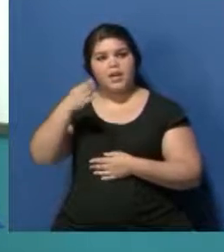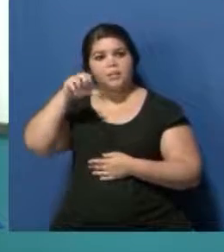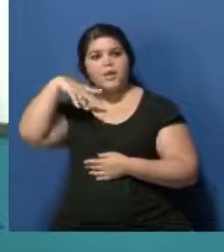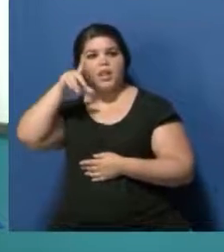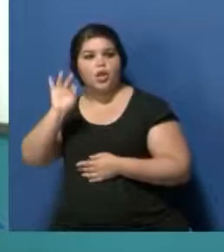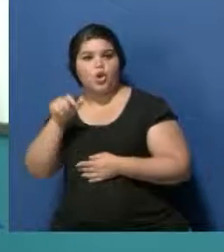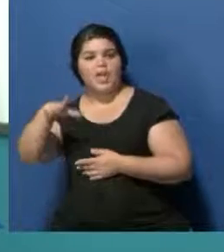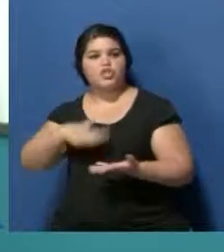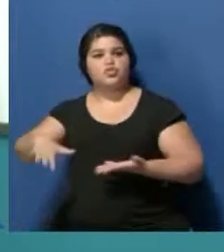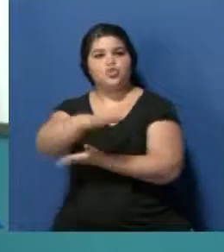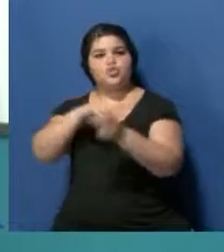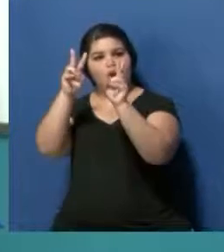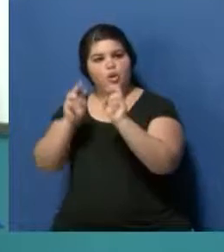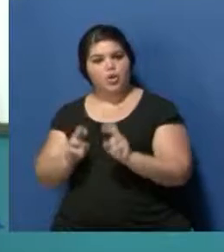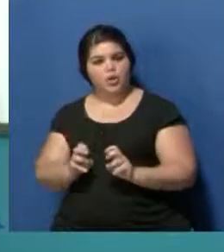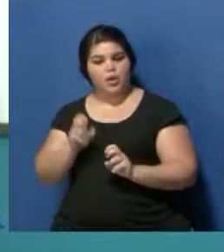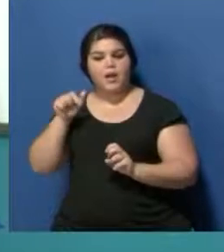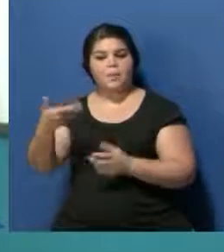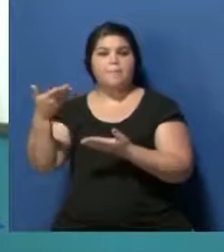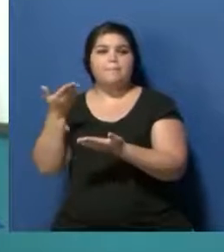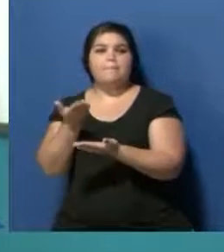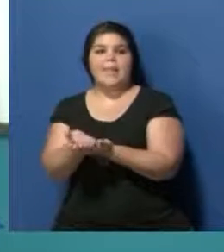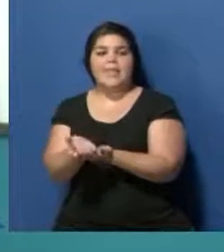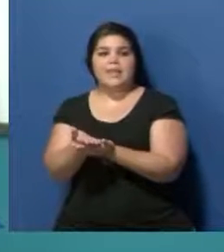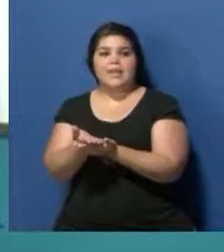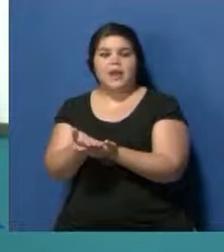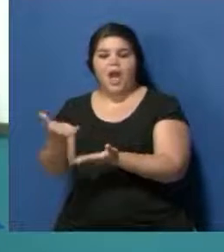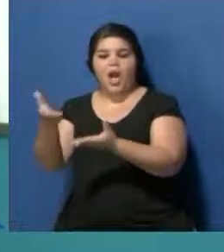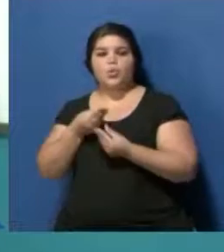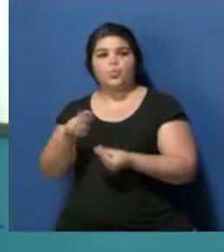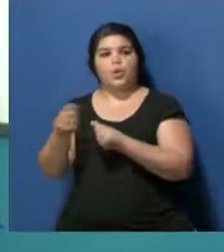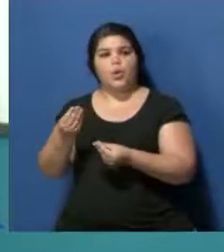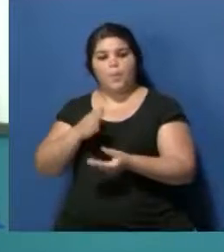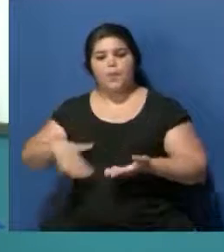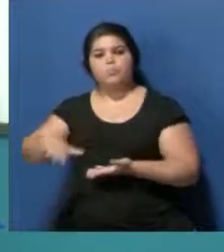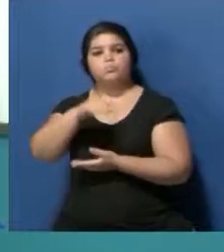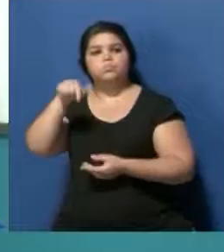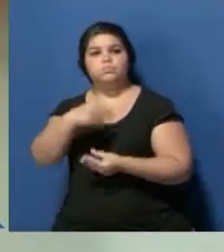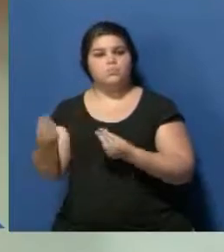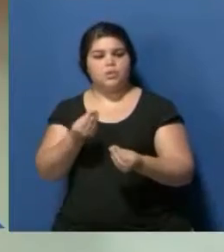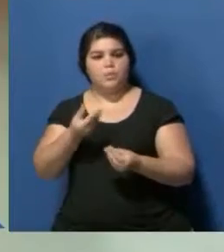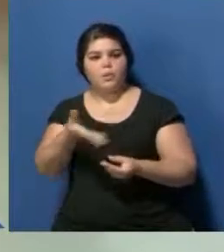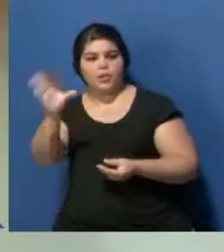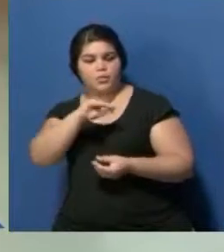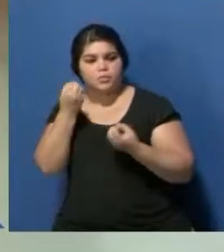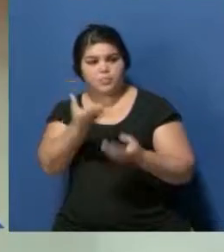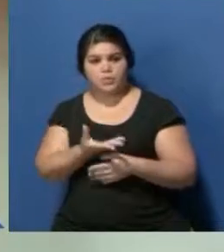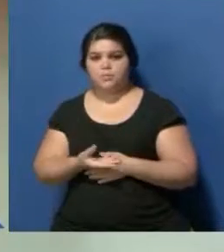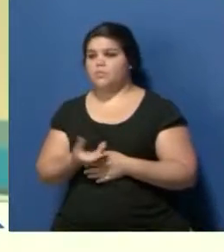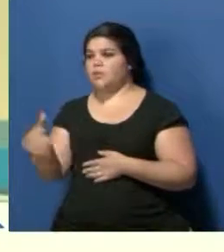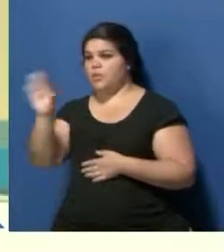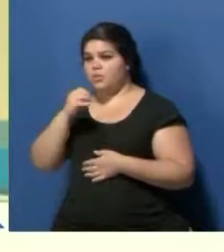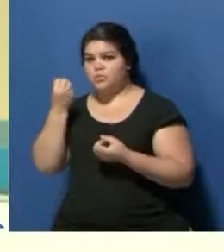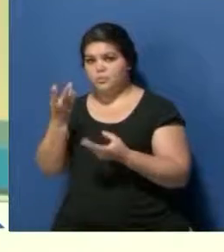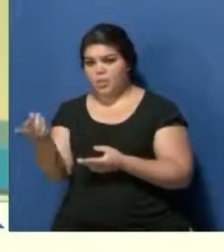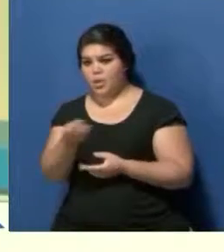él es sociólogo, y le vamos a pedir que nos ayude un poco a desentrañar esto que ha sucedido. Buenas noches, Carmelo, ¿cómo le va? ¿Qué tal? Buenas noches, ¿qué tal? ¿Cómo